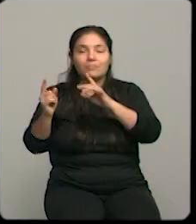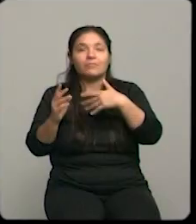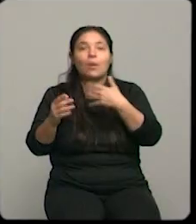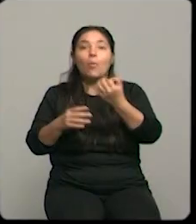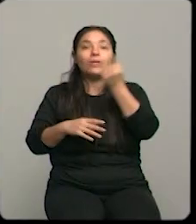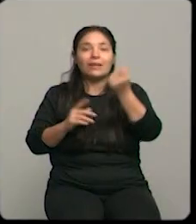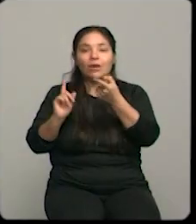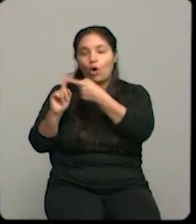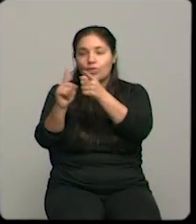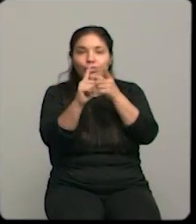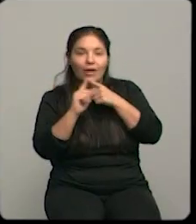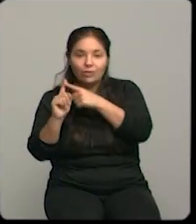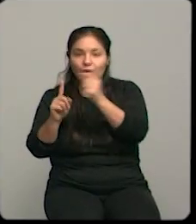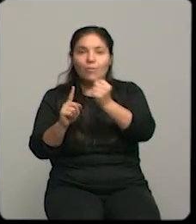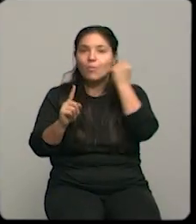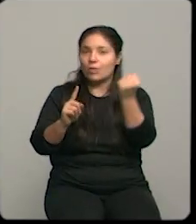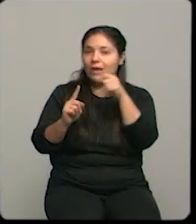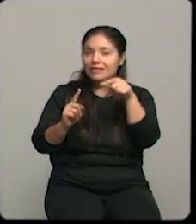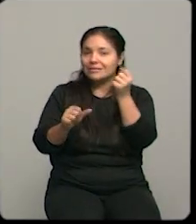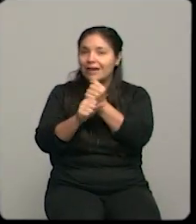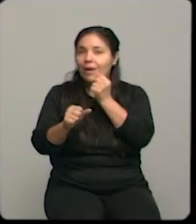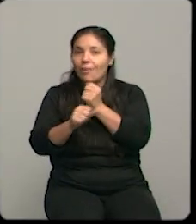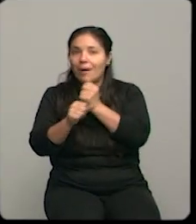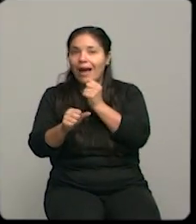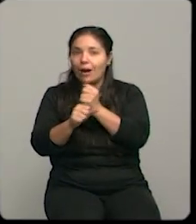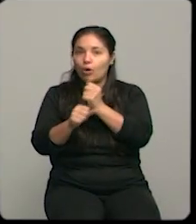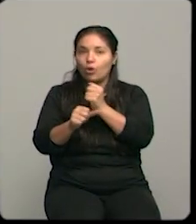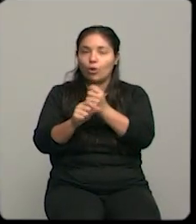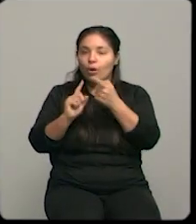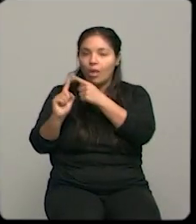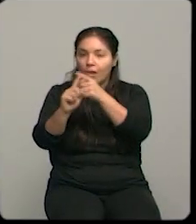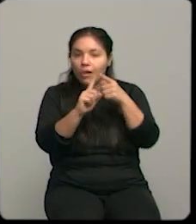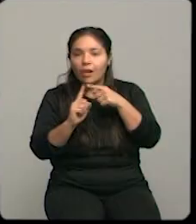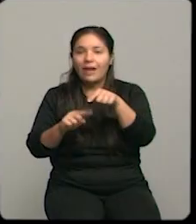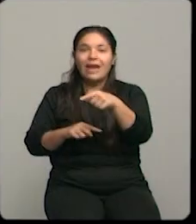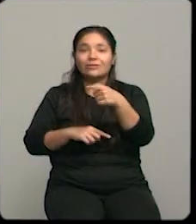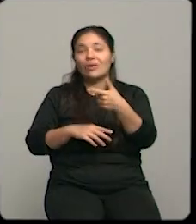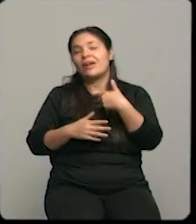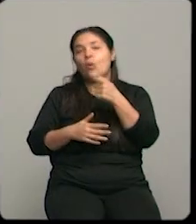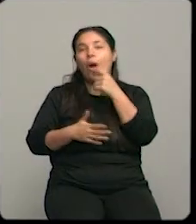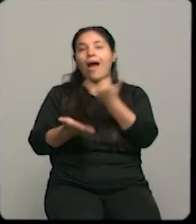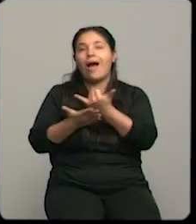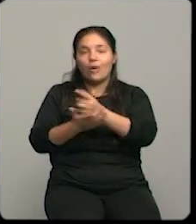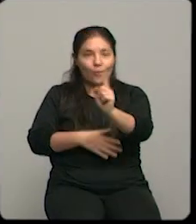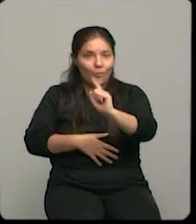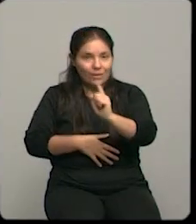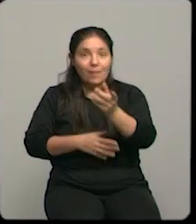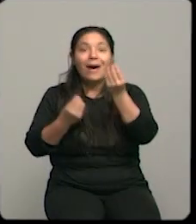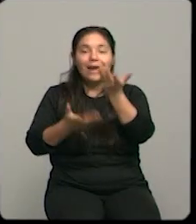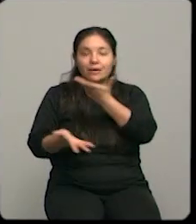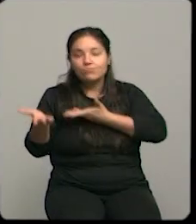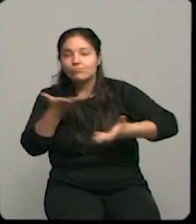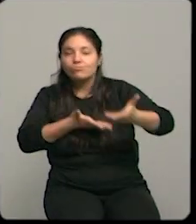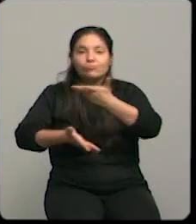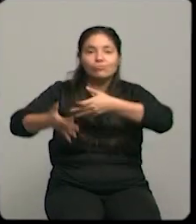importantes, ¿sí? Hay que hacer siempre un trabajo no menor para tratar de lograr un buen clima.